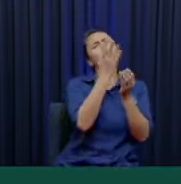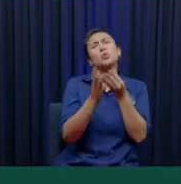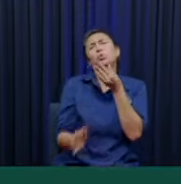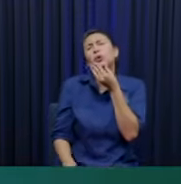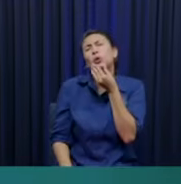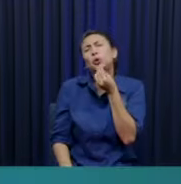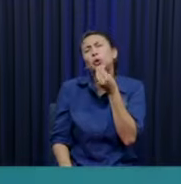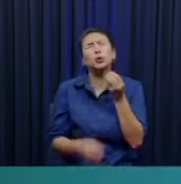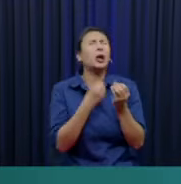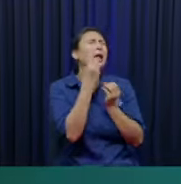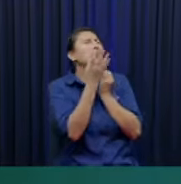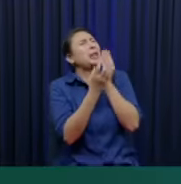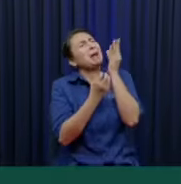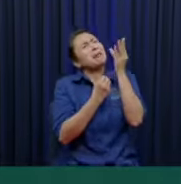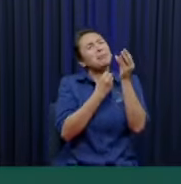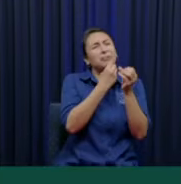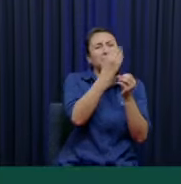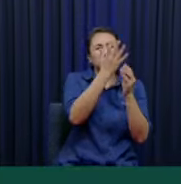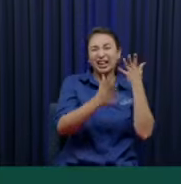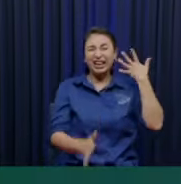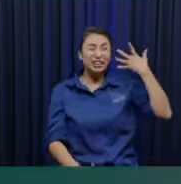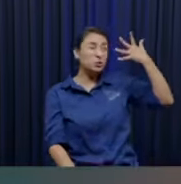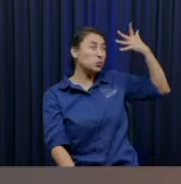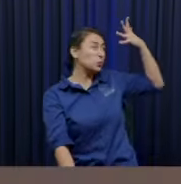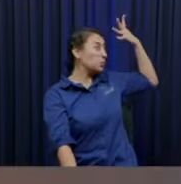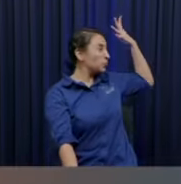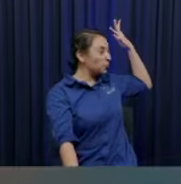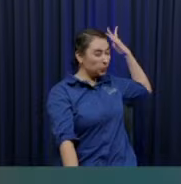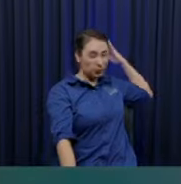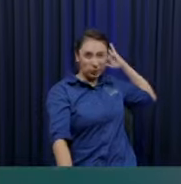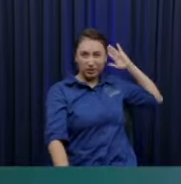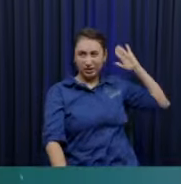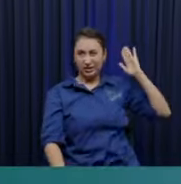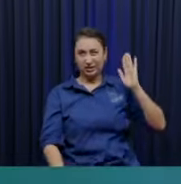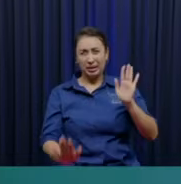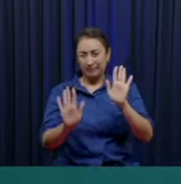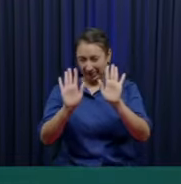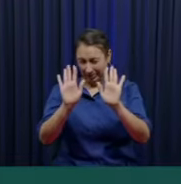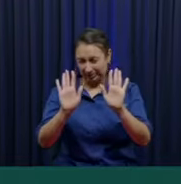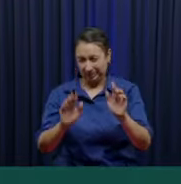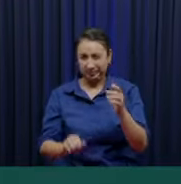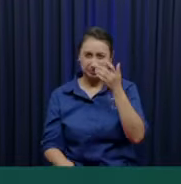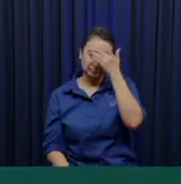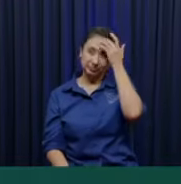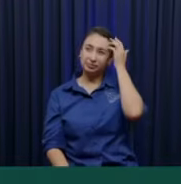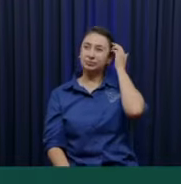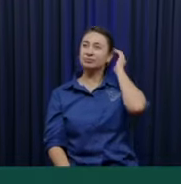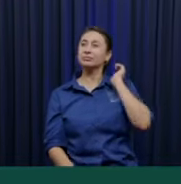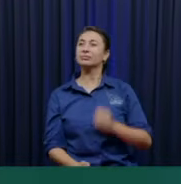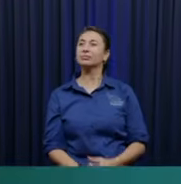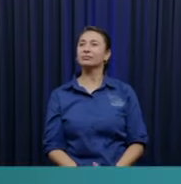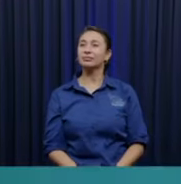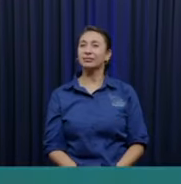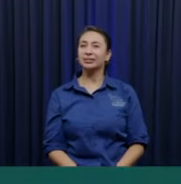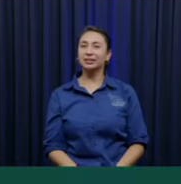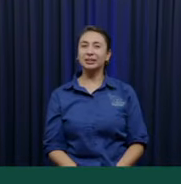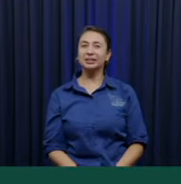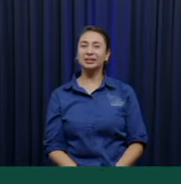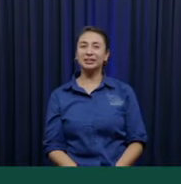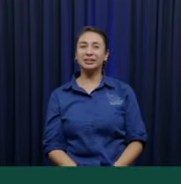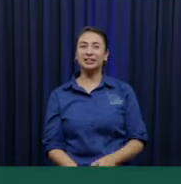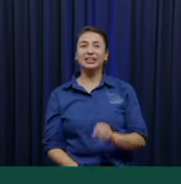que era de una suposición. Mire, si hay alguien que lo sabe, soy capaz de darle